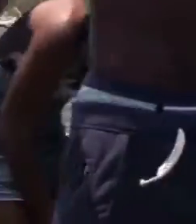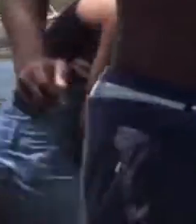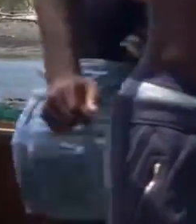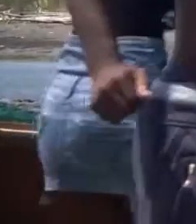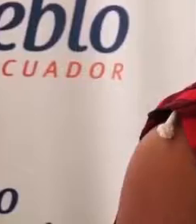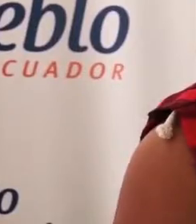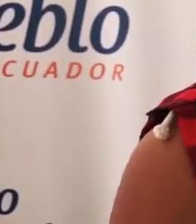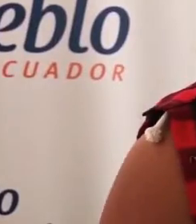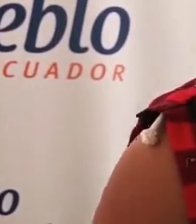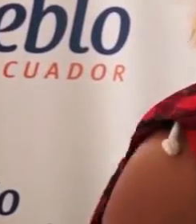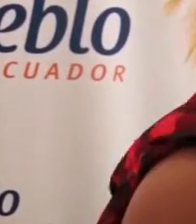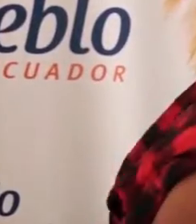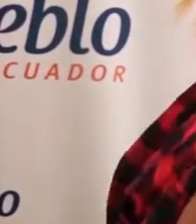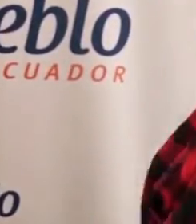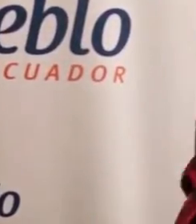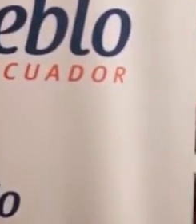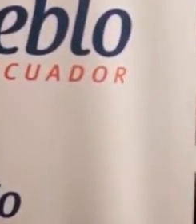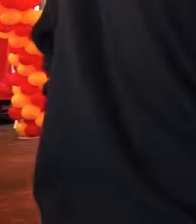Defensoría del Pueblo.